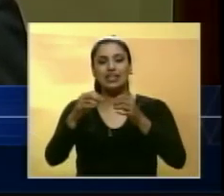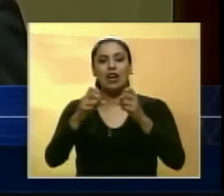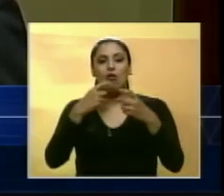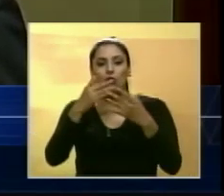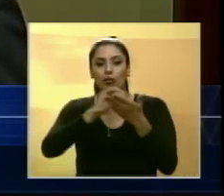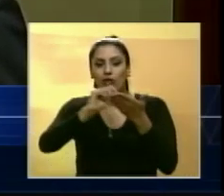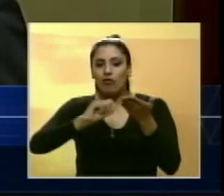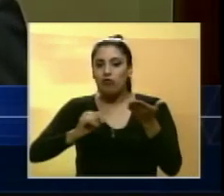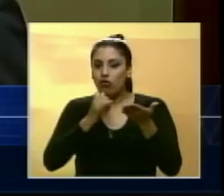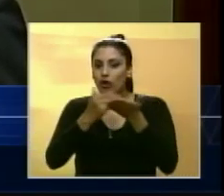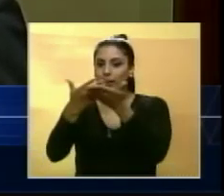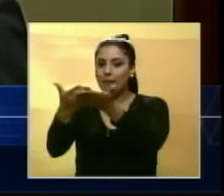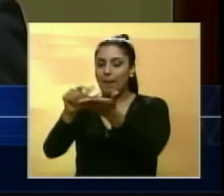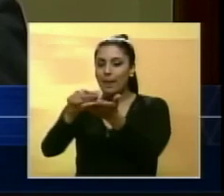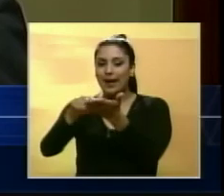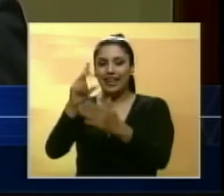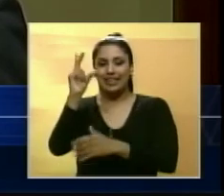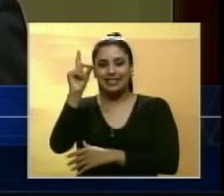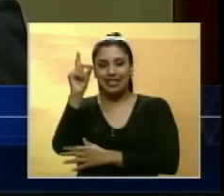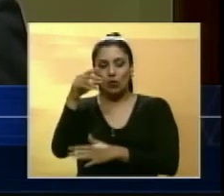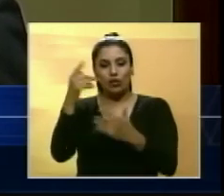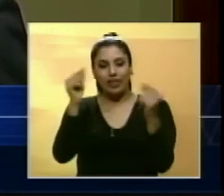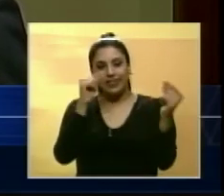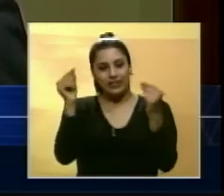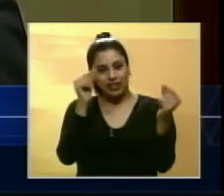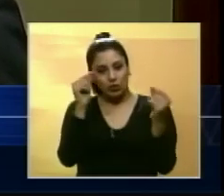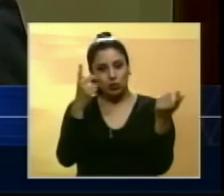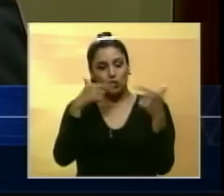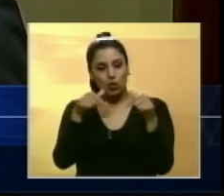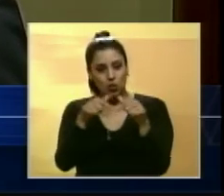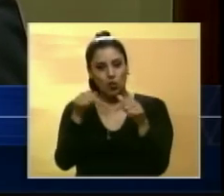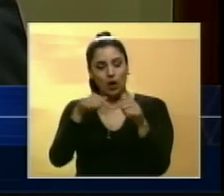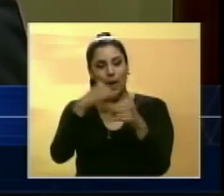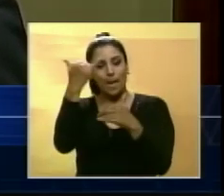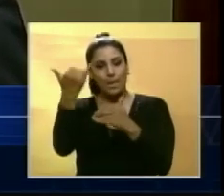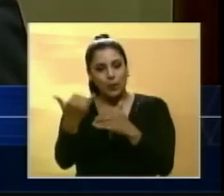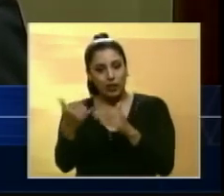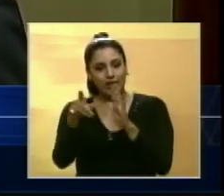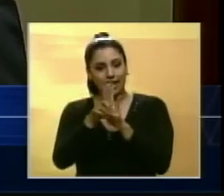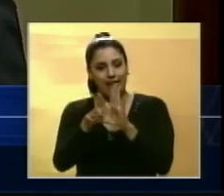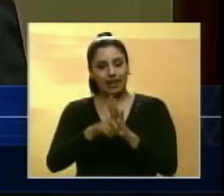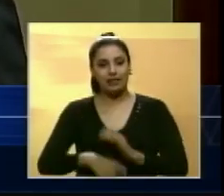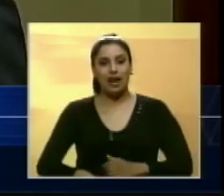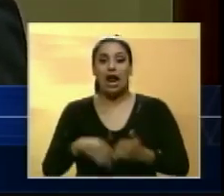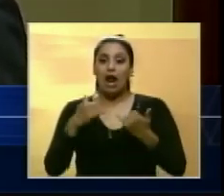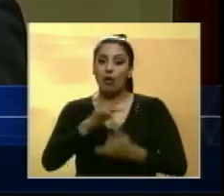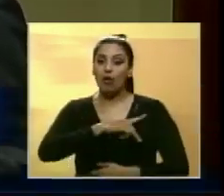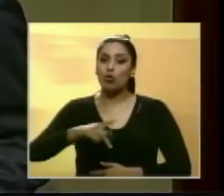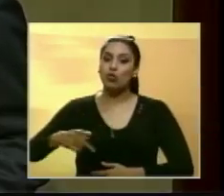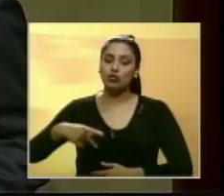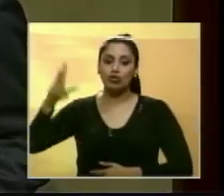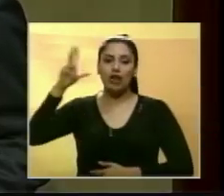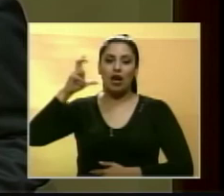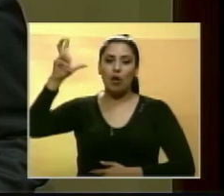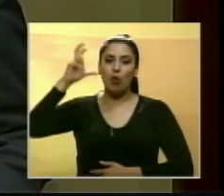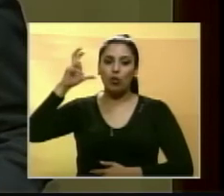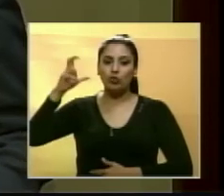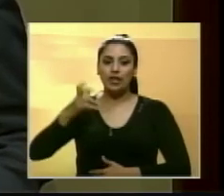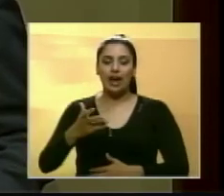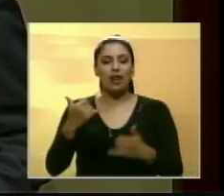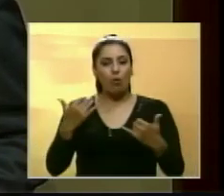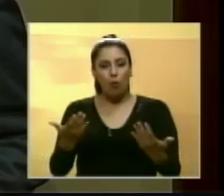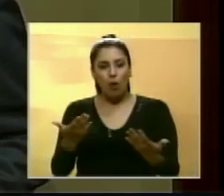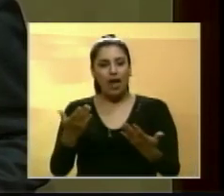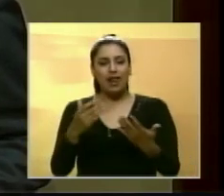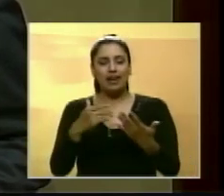informe que se va a presentar en la plenaria para la segunda discusión de este proyecto de ley. Vamos nosotros a escuchar entonces